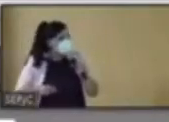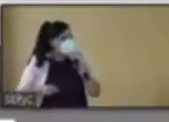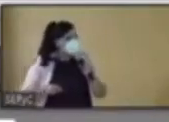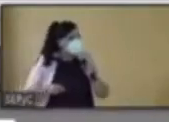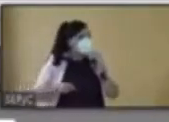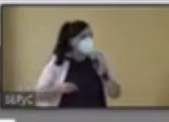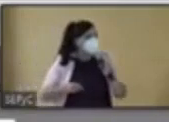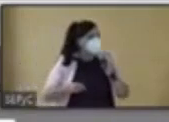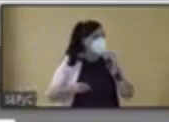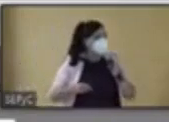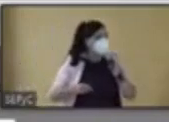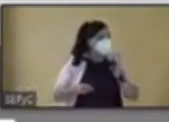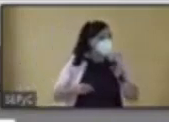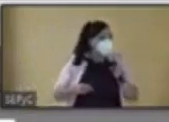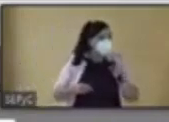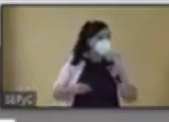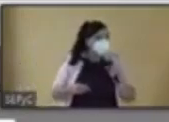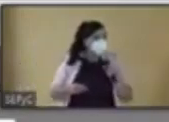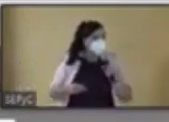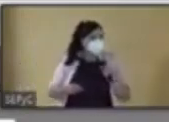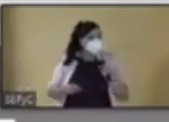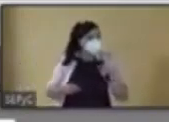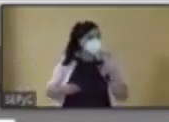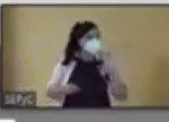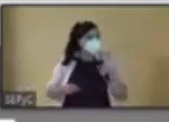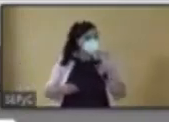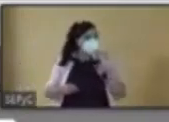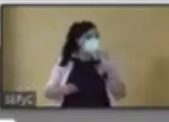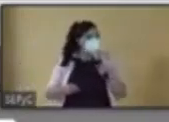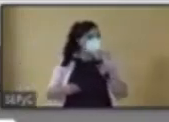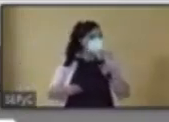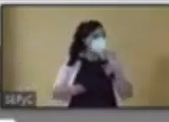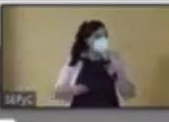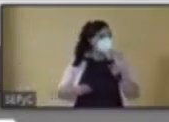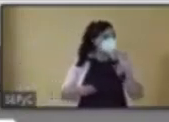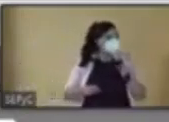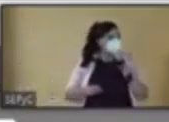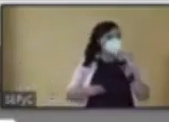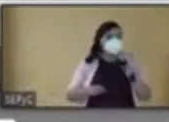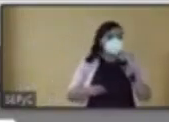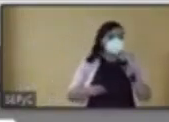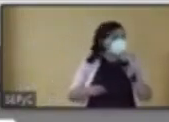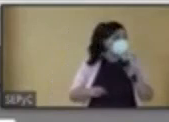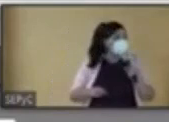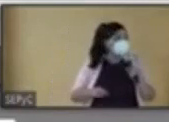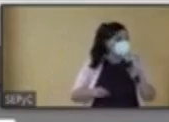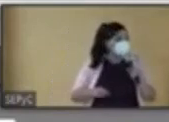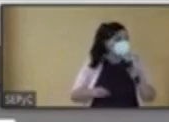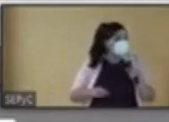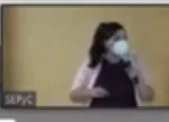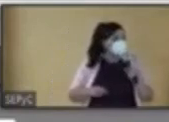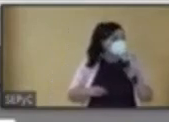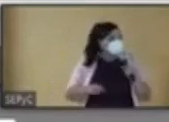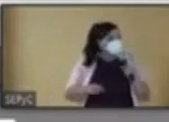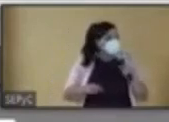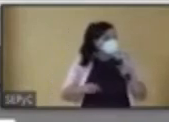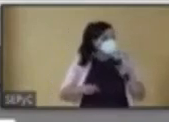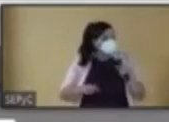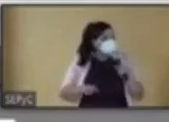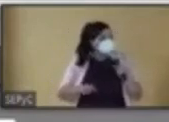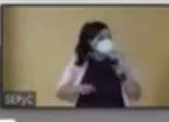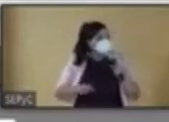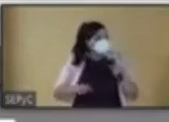Debemos de insertar el tipo de beneficio obtenido por parte del declarante, de su pareja o del dependiente económico. Si